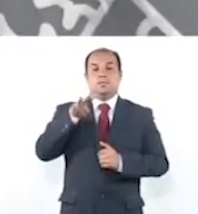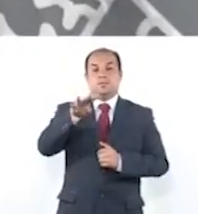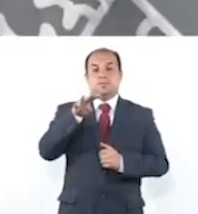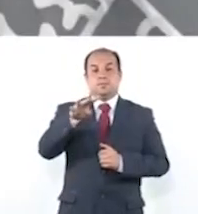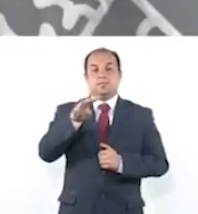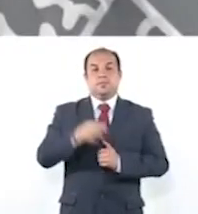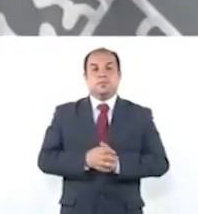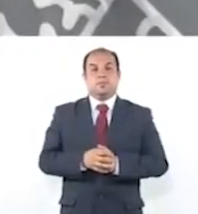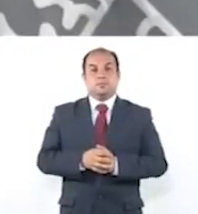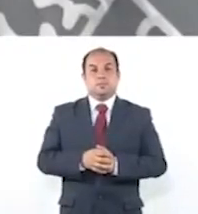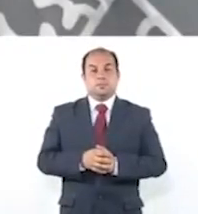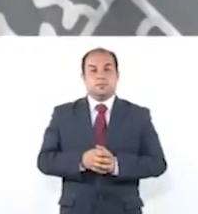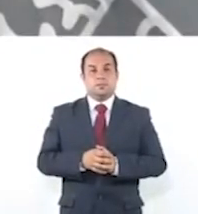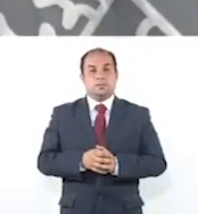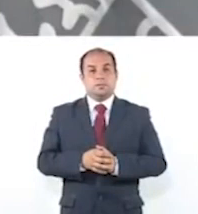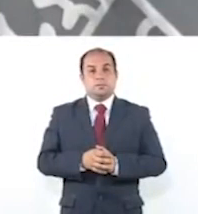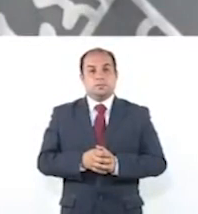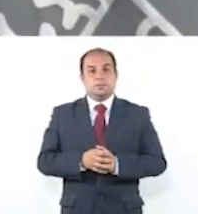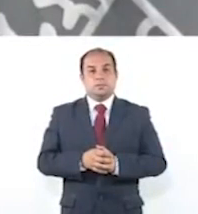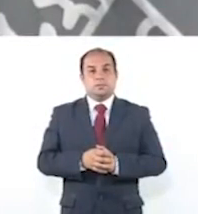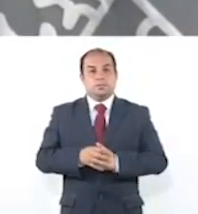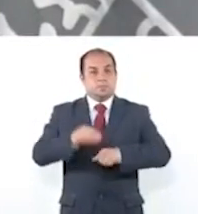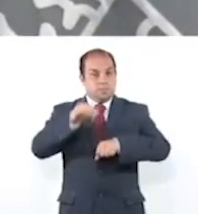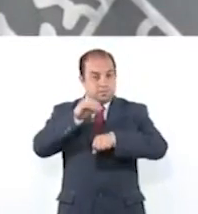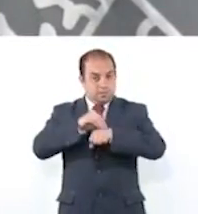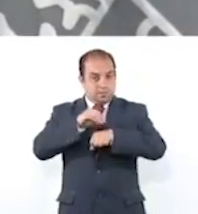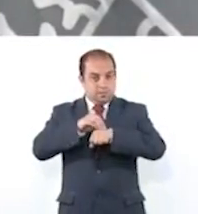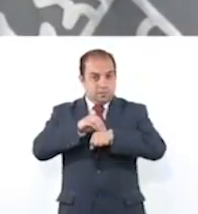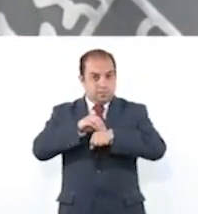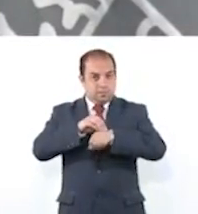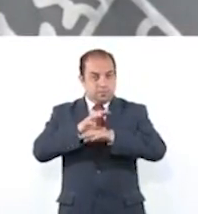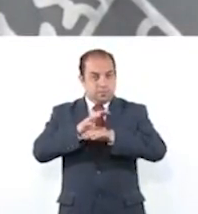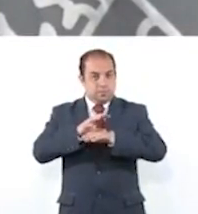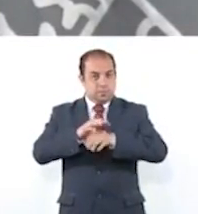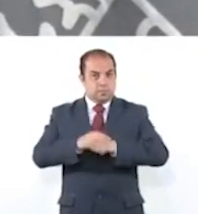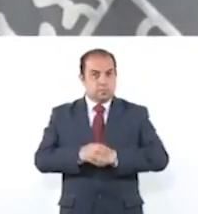19. Colocar la